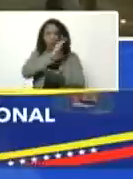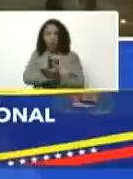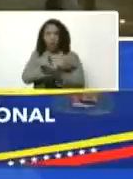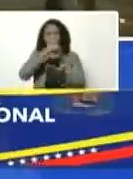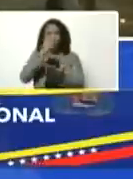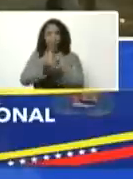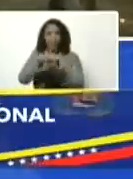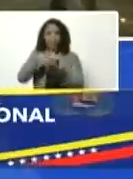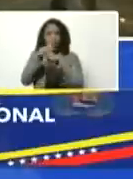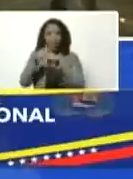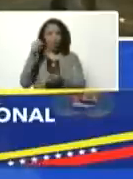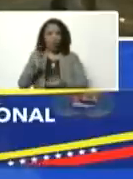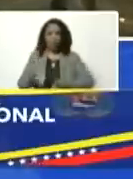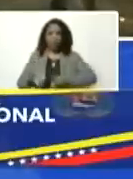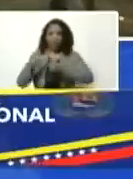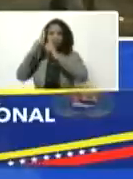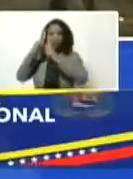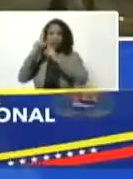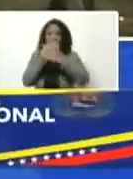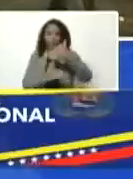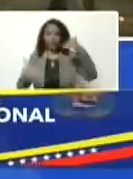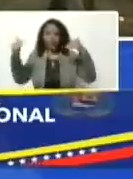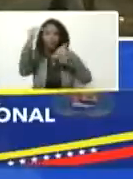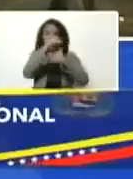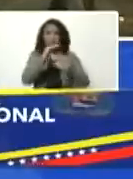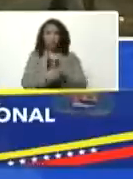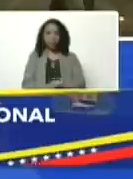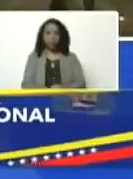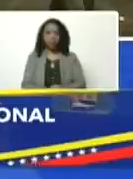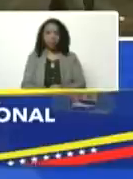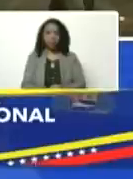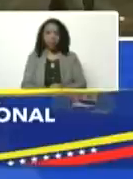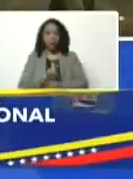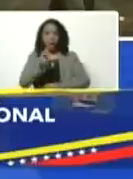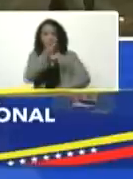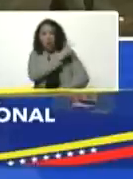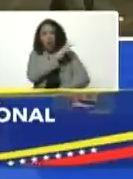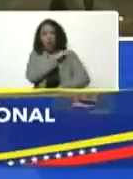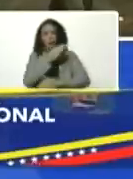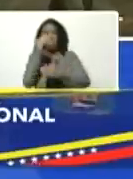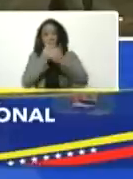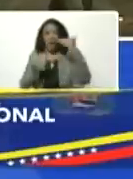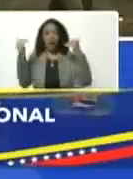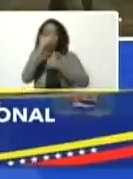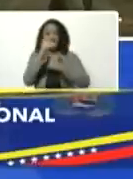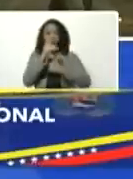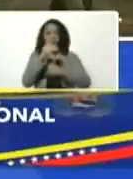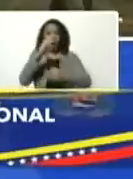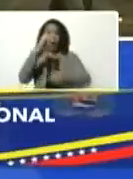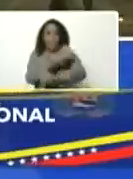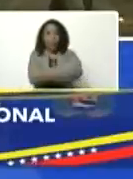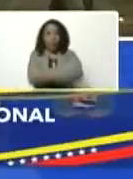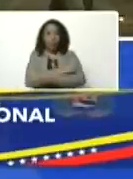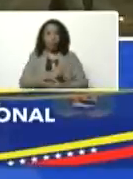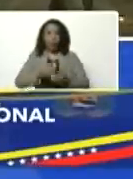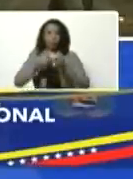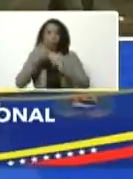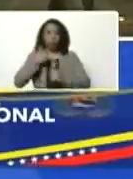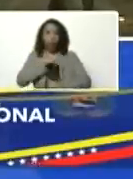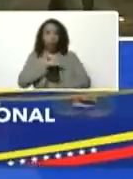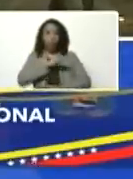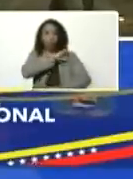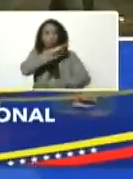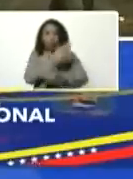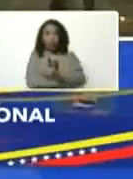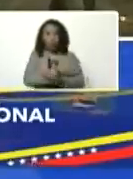Bolivariana. Autorizado el ascenso a los grados de mayor y capitán de corbeta de nuestra gloriosa Fuerza